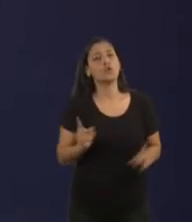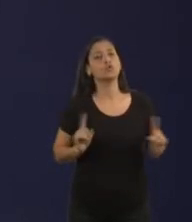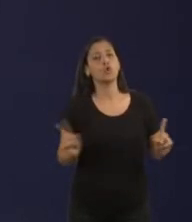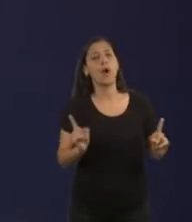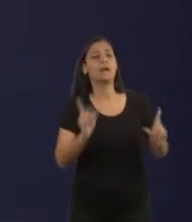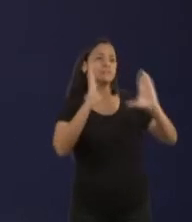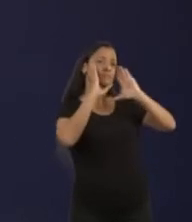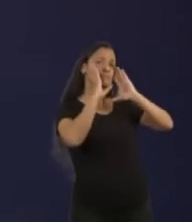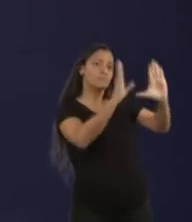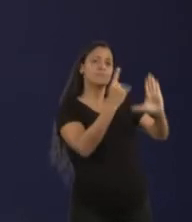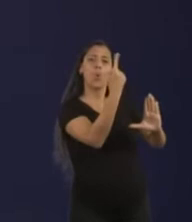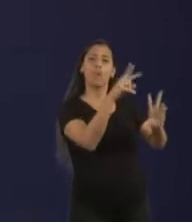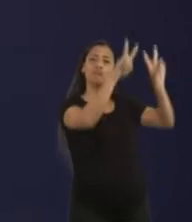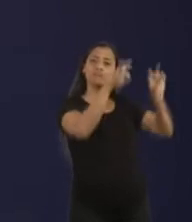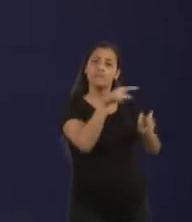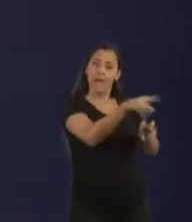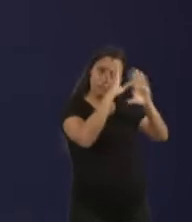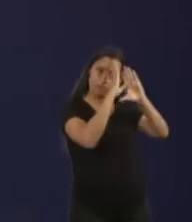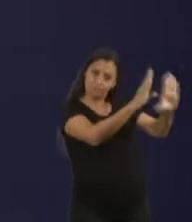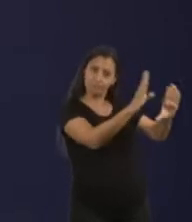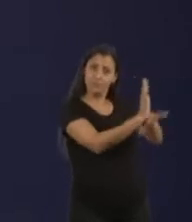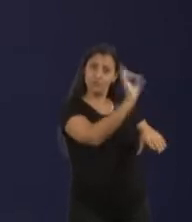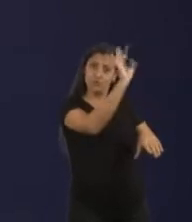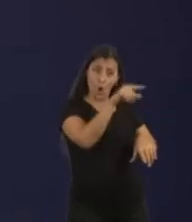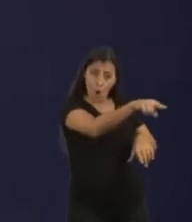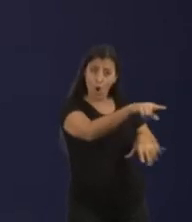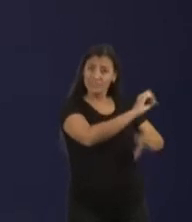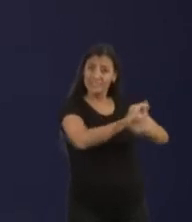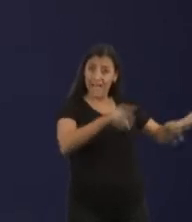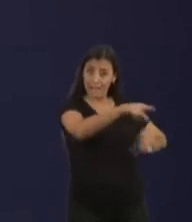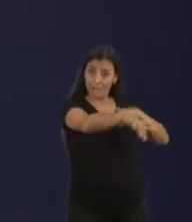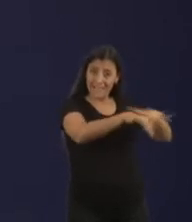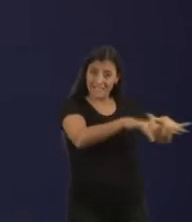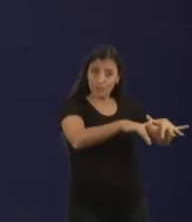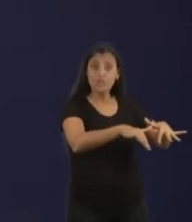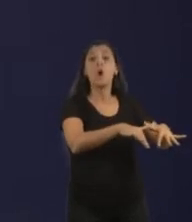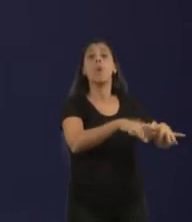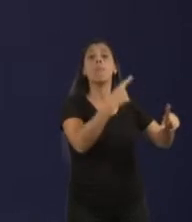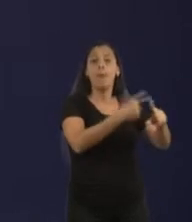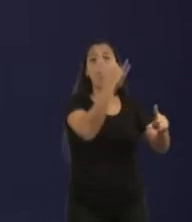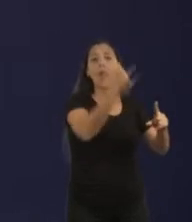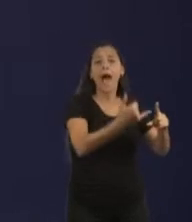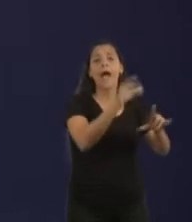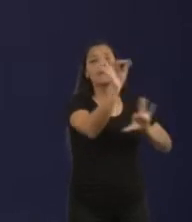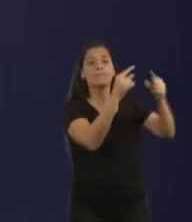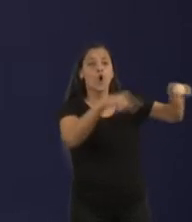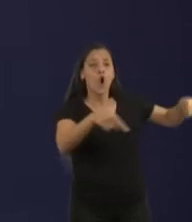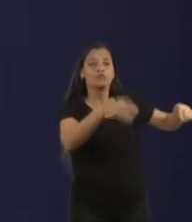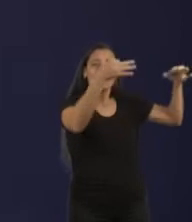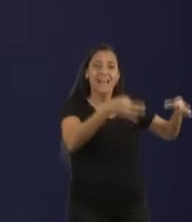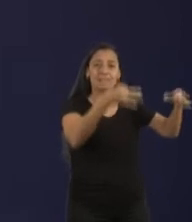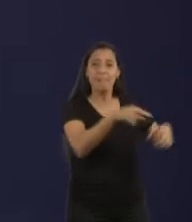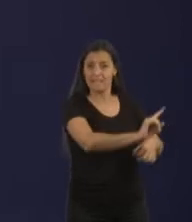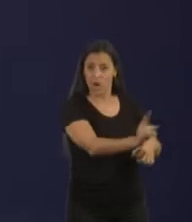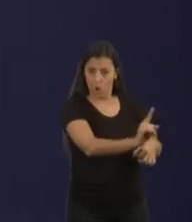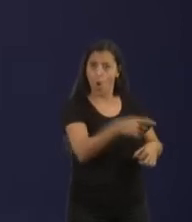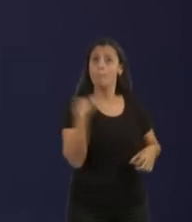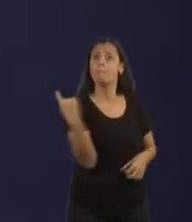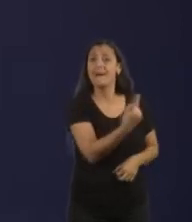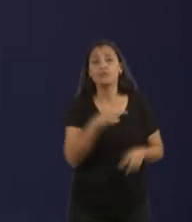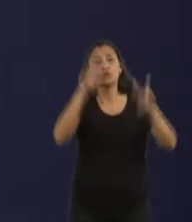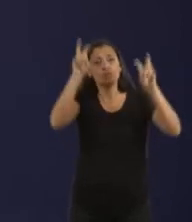focalizamos en en que solo es terrible este episodio porque tenía determinadas características particulares para nosotros la